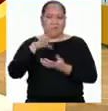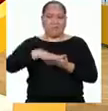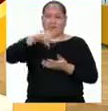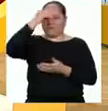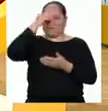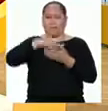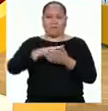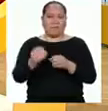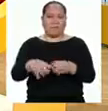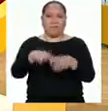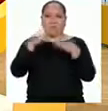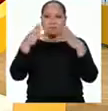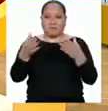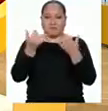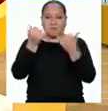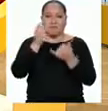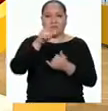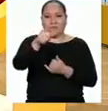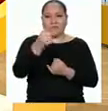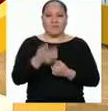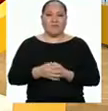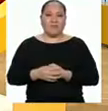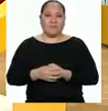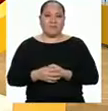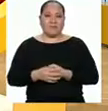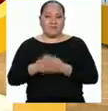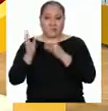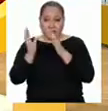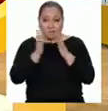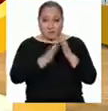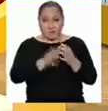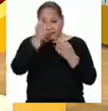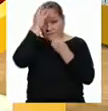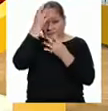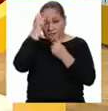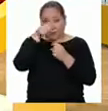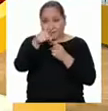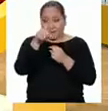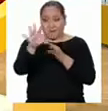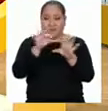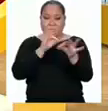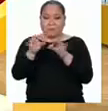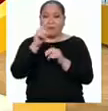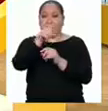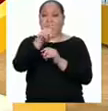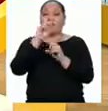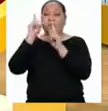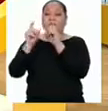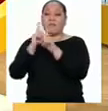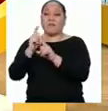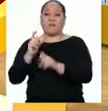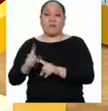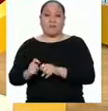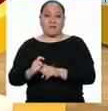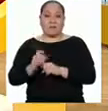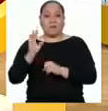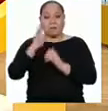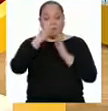actividad! Ahora te toca a ti. Organiza los datos que obtuviste en las encuestas que realizaste